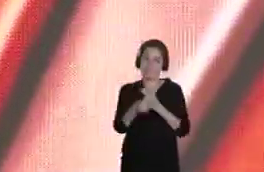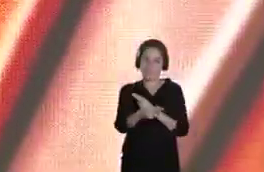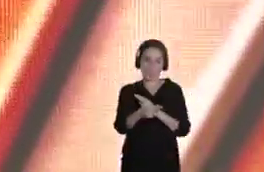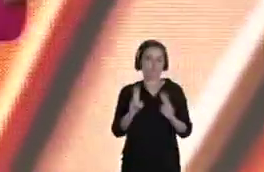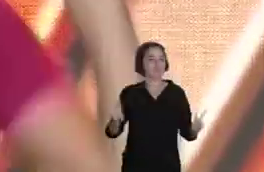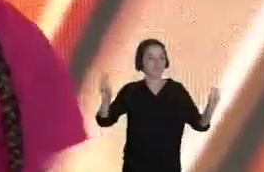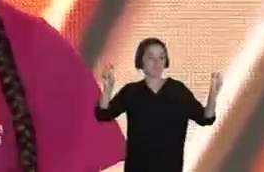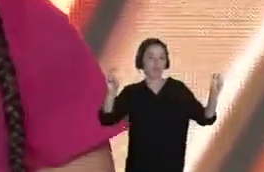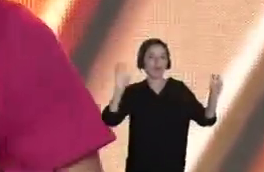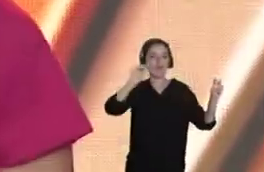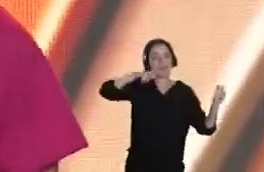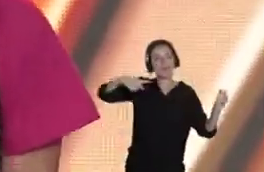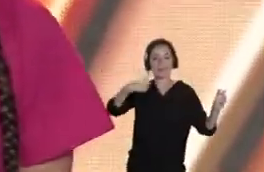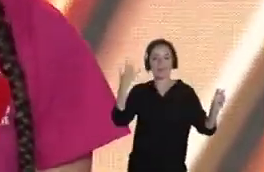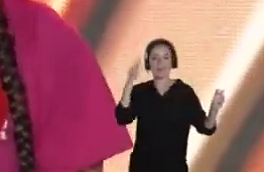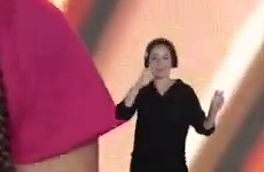Carnaval.